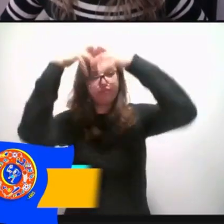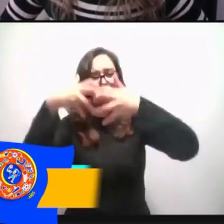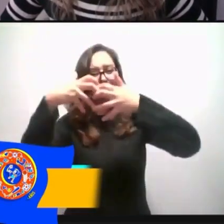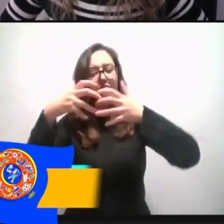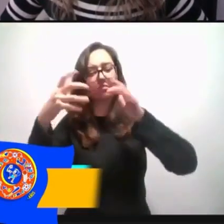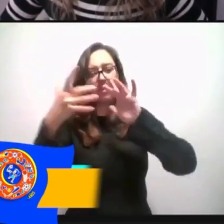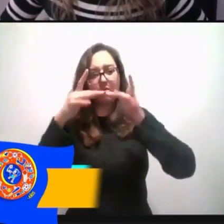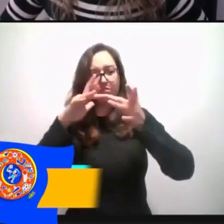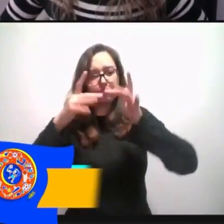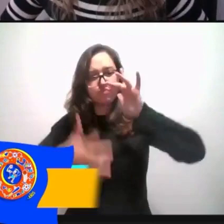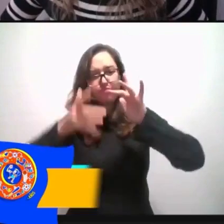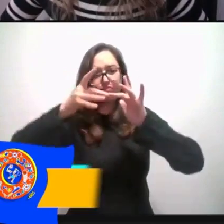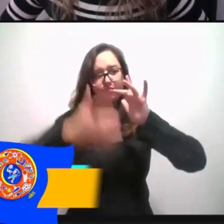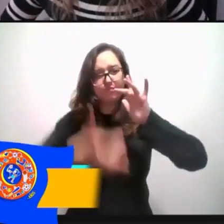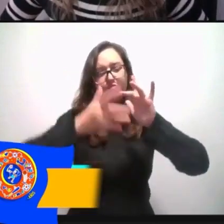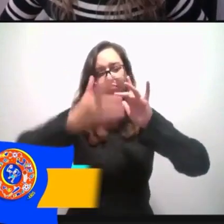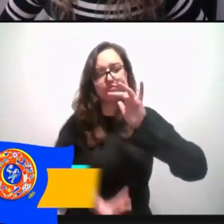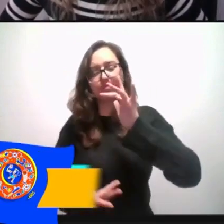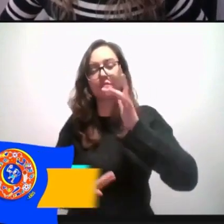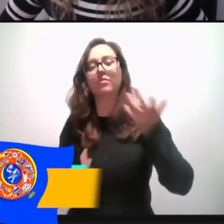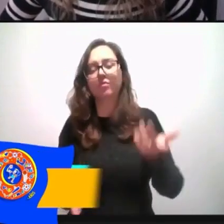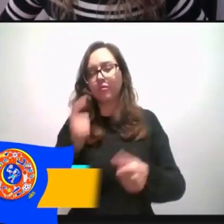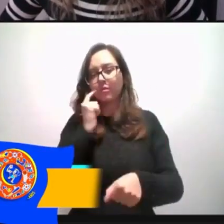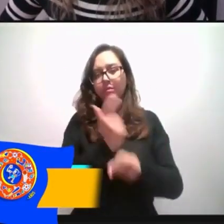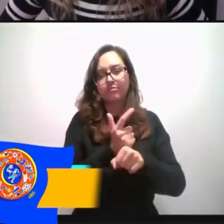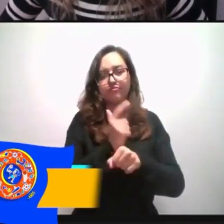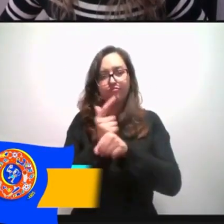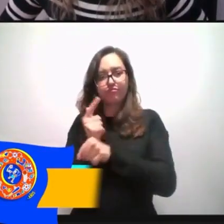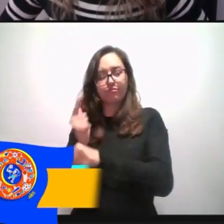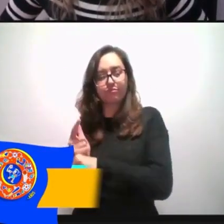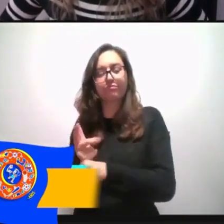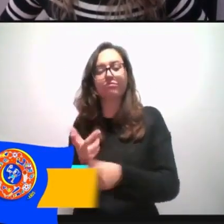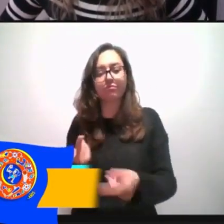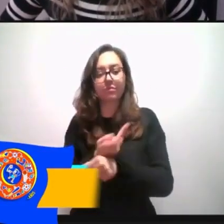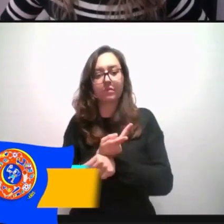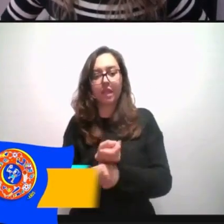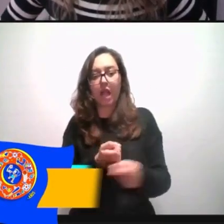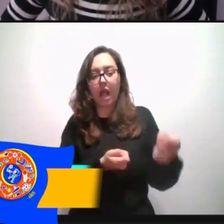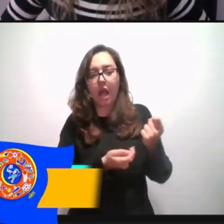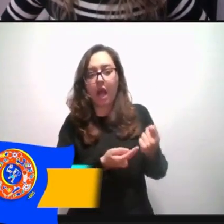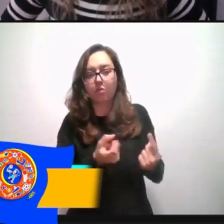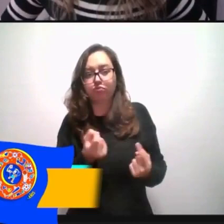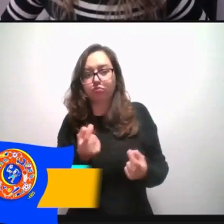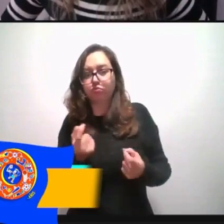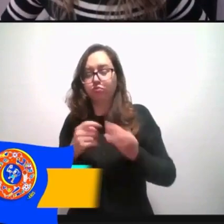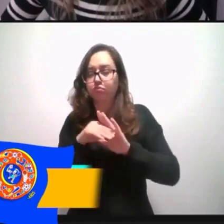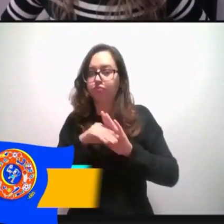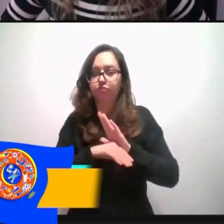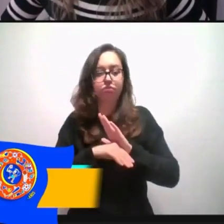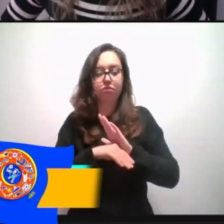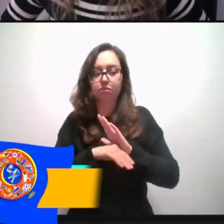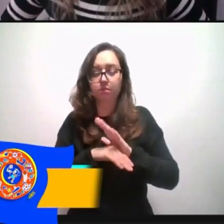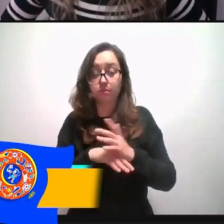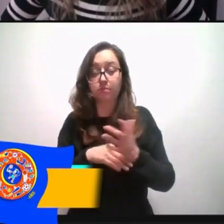incluso se ha estado observando cómo algunos de ellos pueden llegar a un deterioro cognitivo o incluso padecer algún tipo